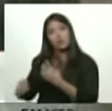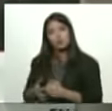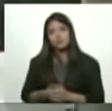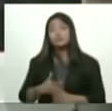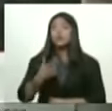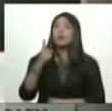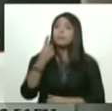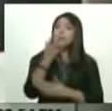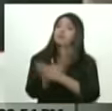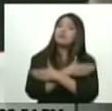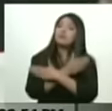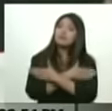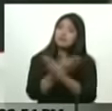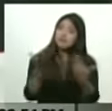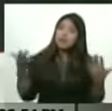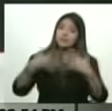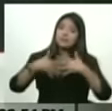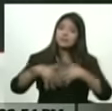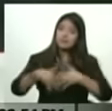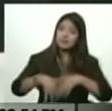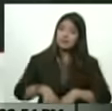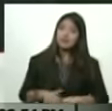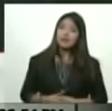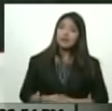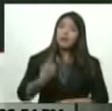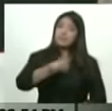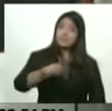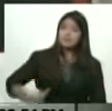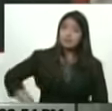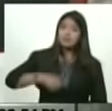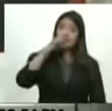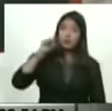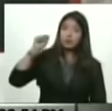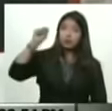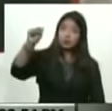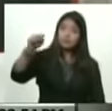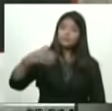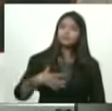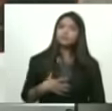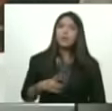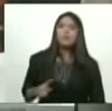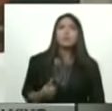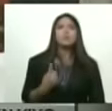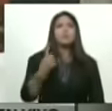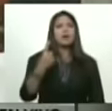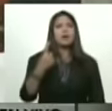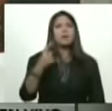presidente Nicolás Maduro. Creo que por primera vez en la historia del país vemos al presidente de la